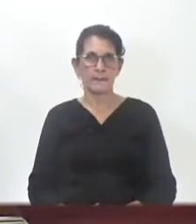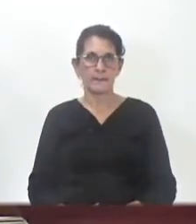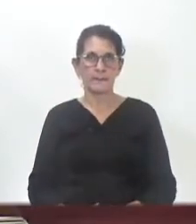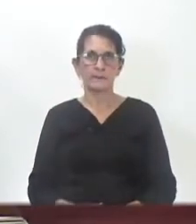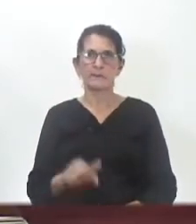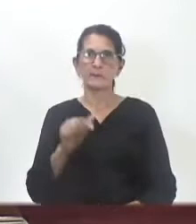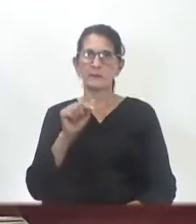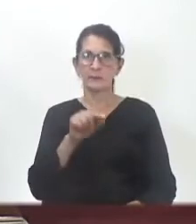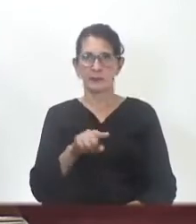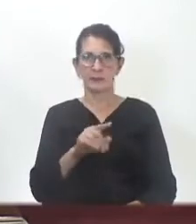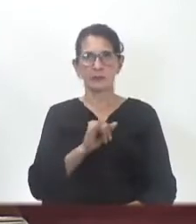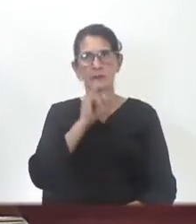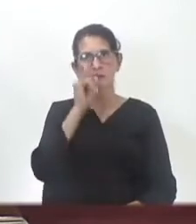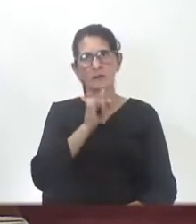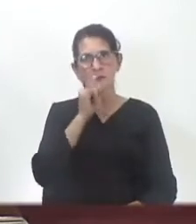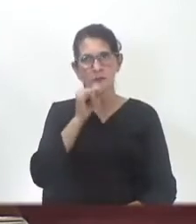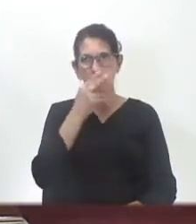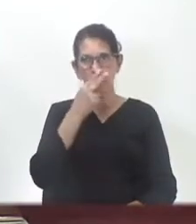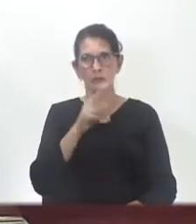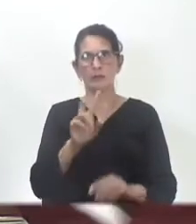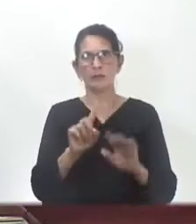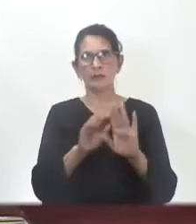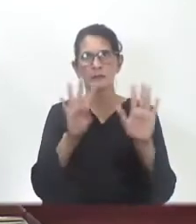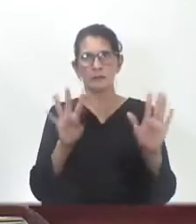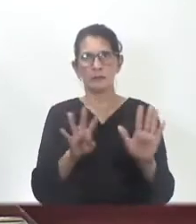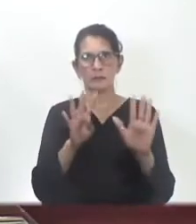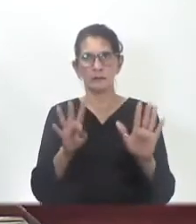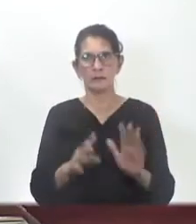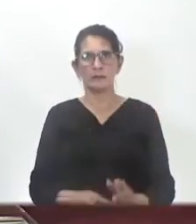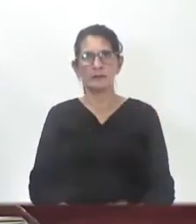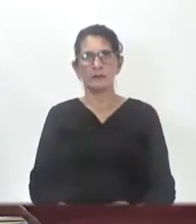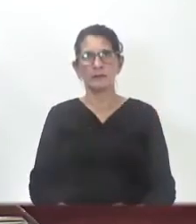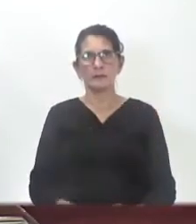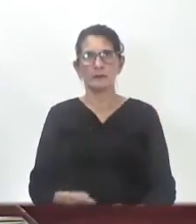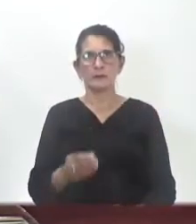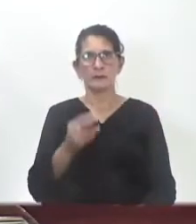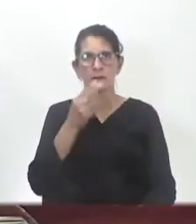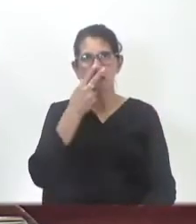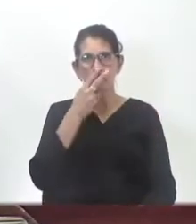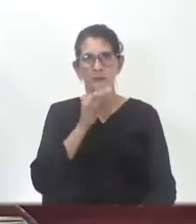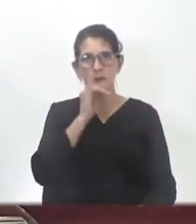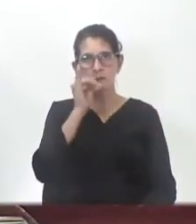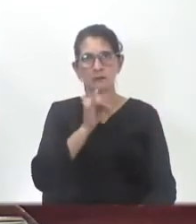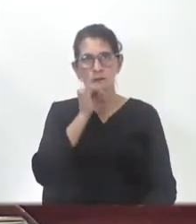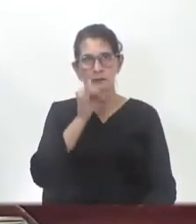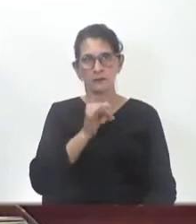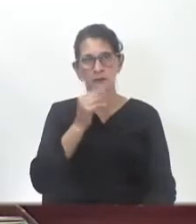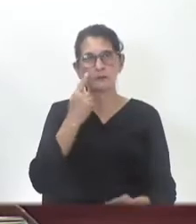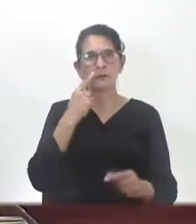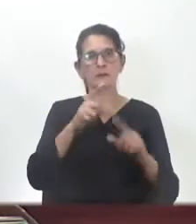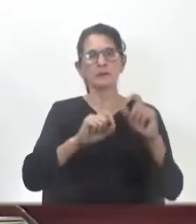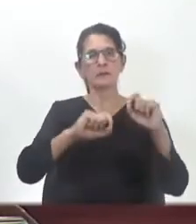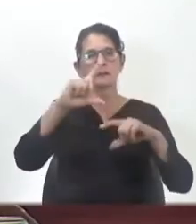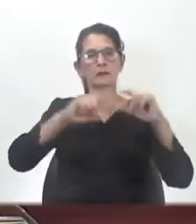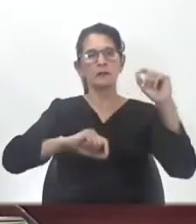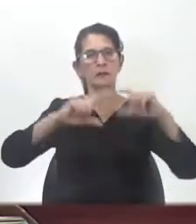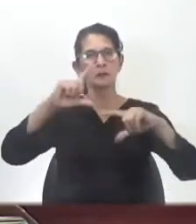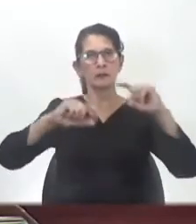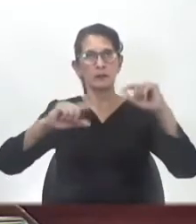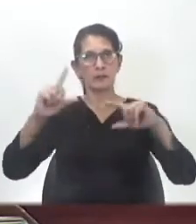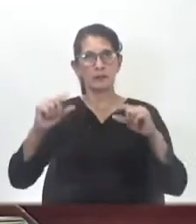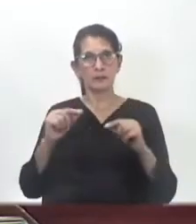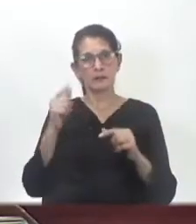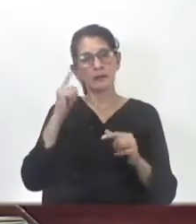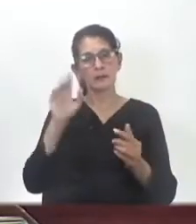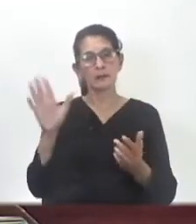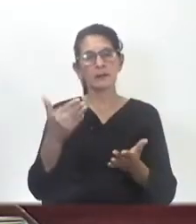Esto salió en el informe de 2019. Del informe me voy a las estadísticas que nos presentó